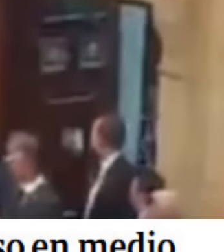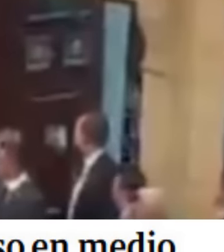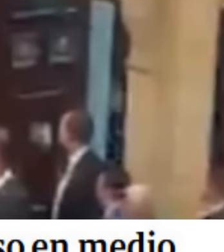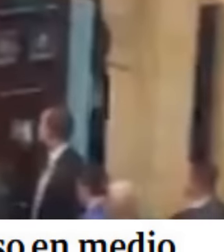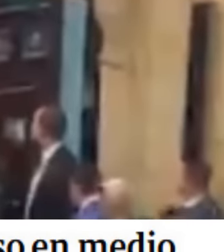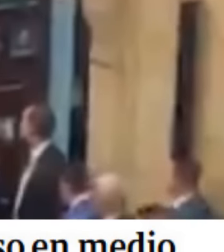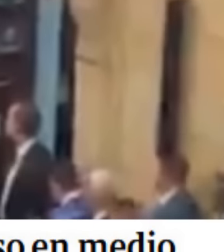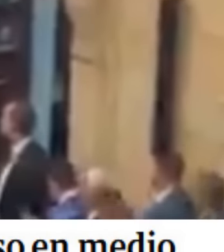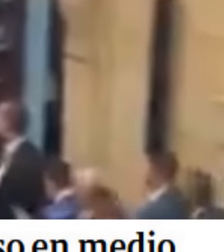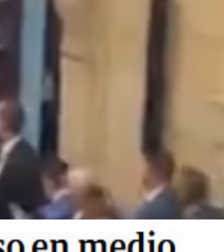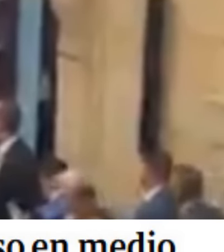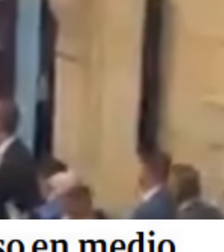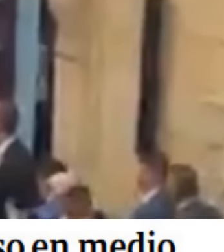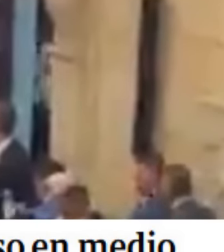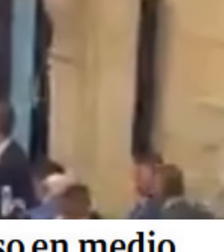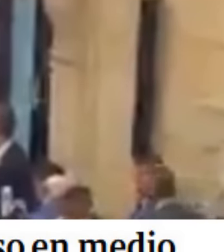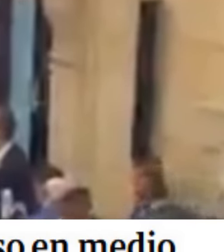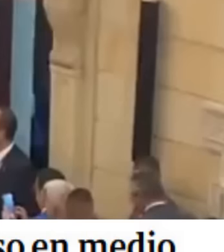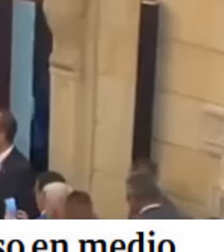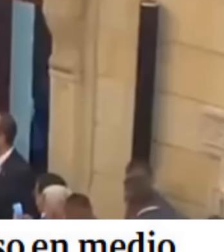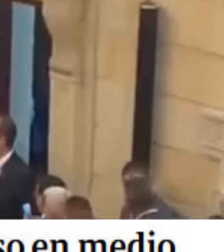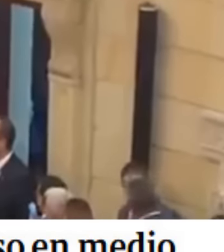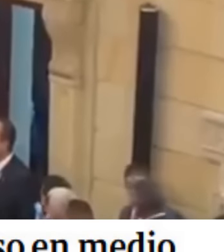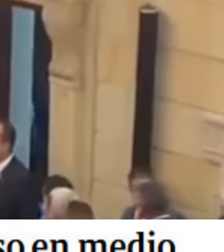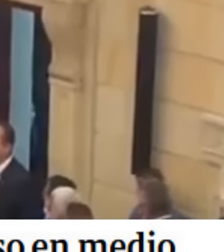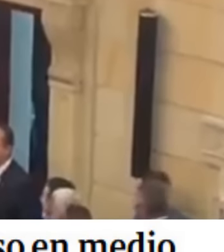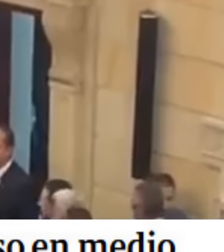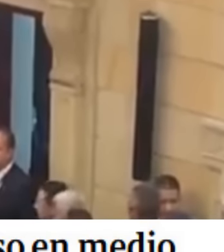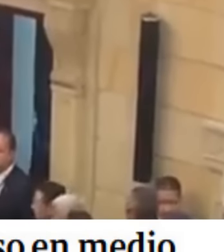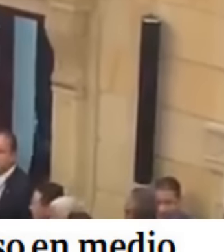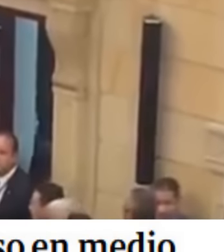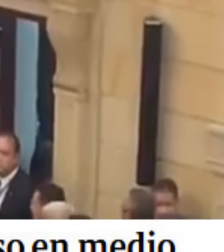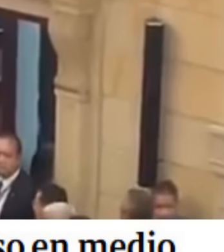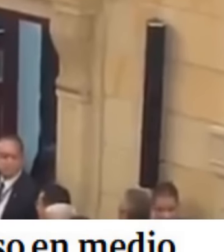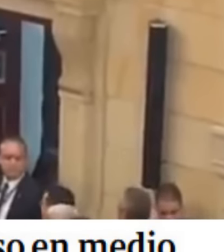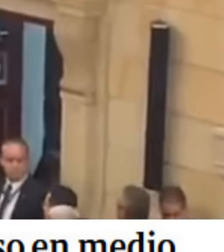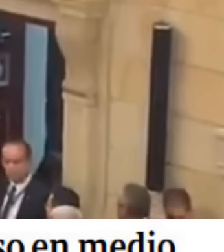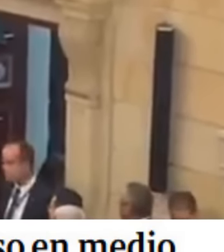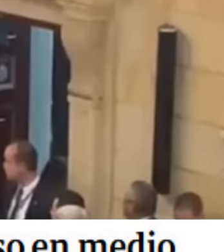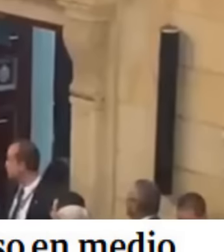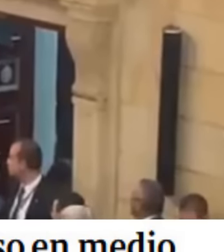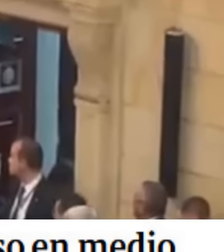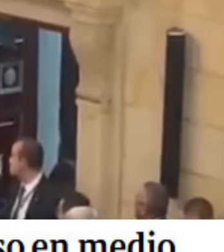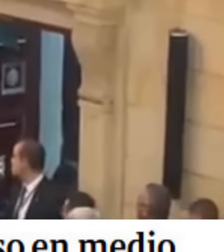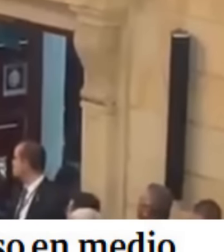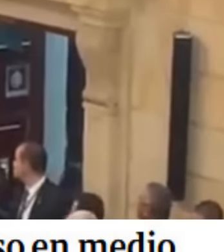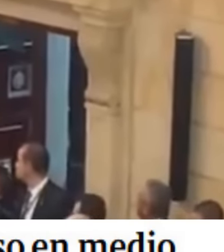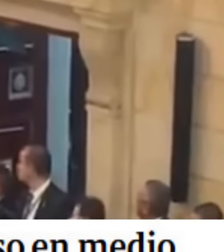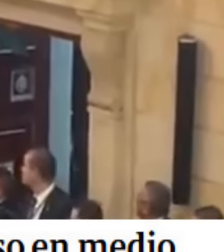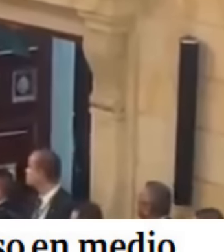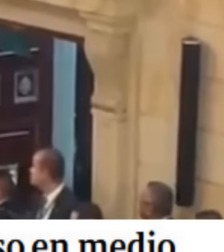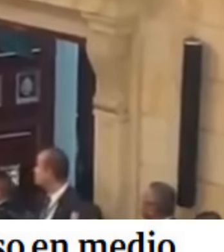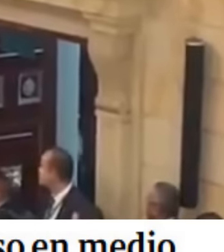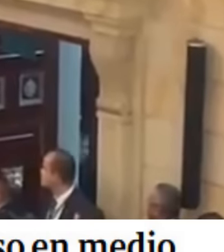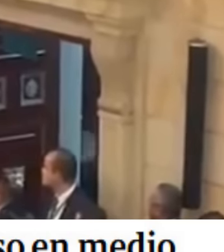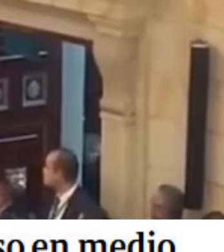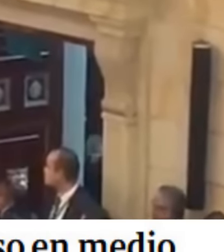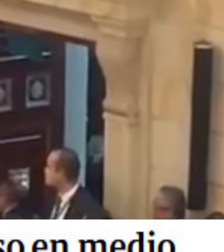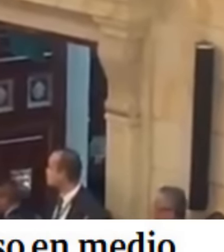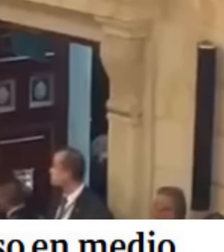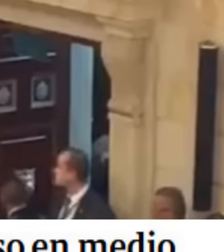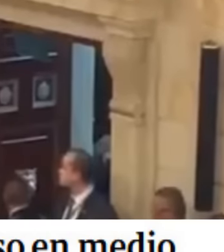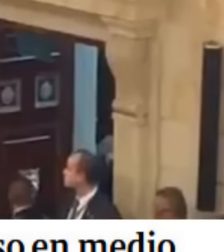estar en su colegio. Hoy, son reciente estudio, nos dice que en más de 420 municipios del país, hoy los derechos